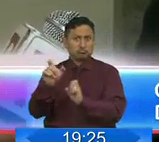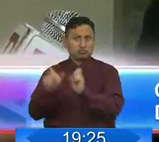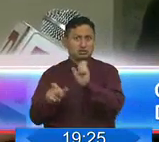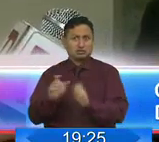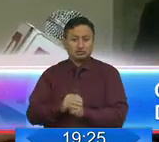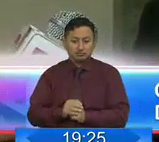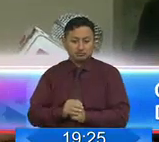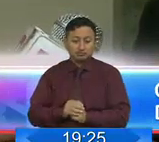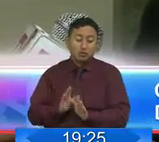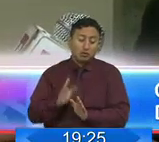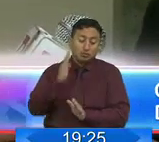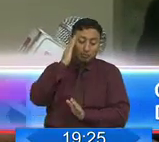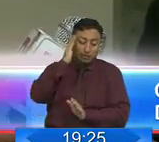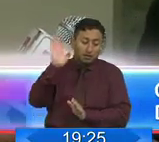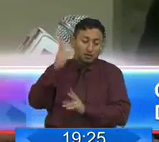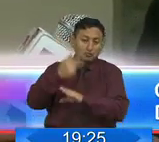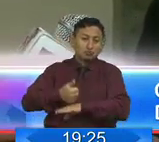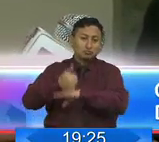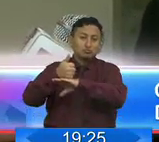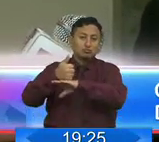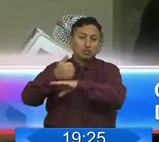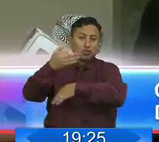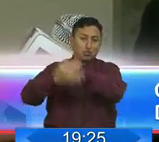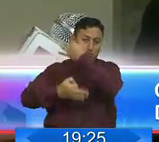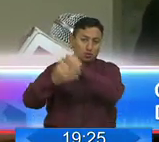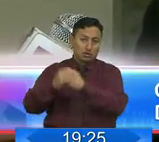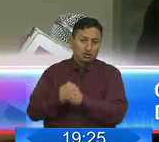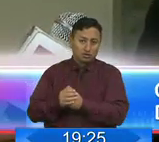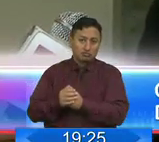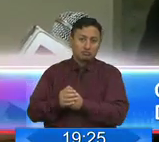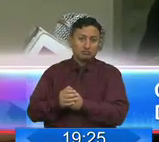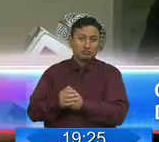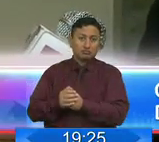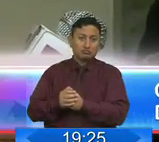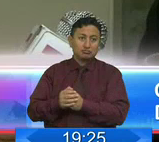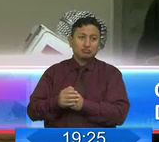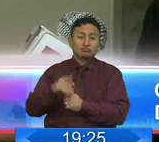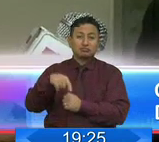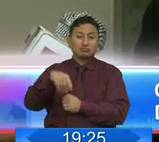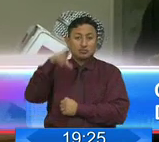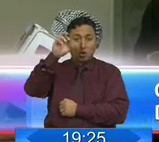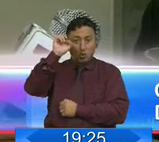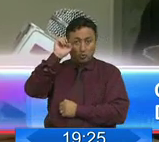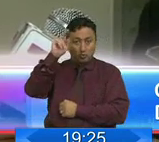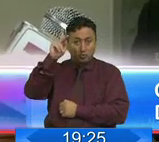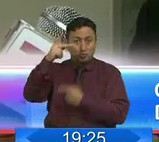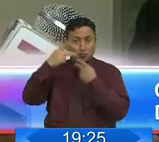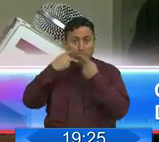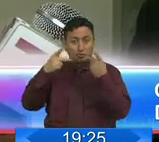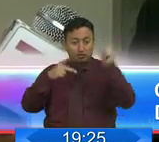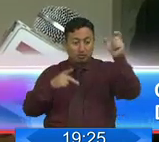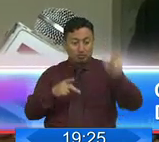que es una Corte que ha recibido de parte de la opinión pública y de la